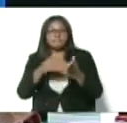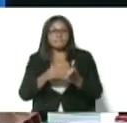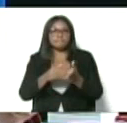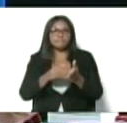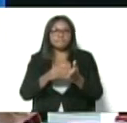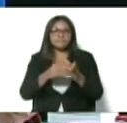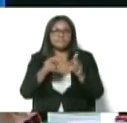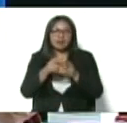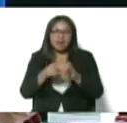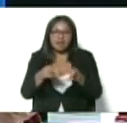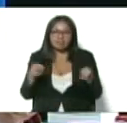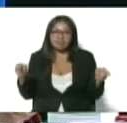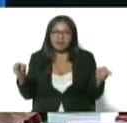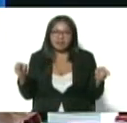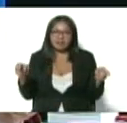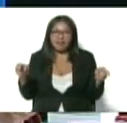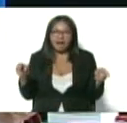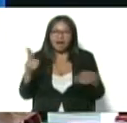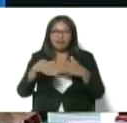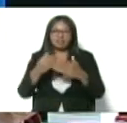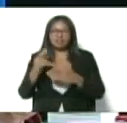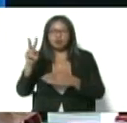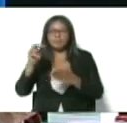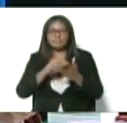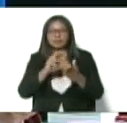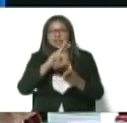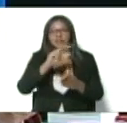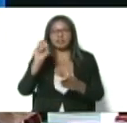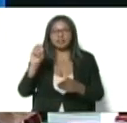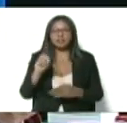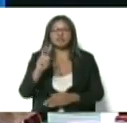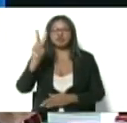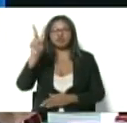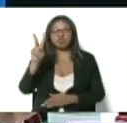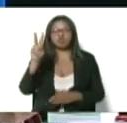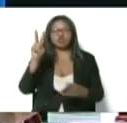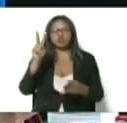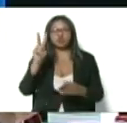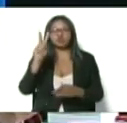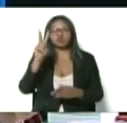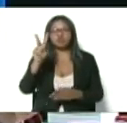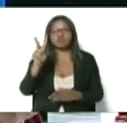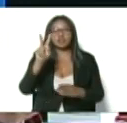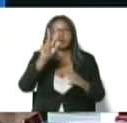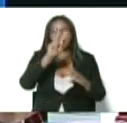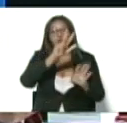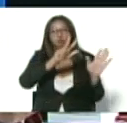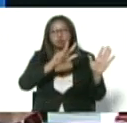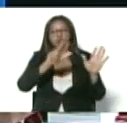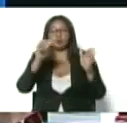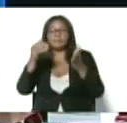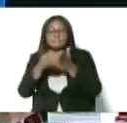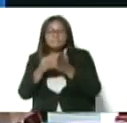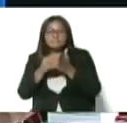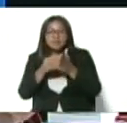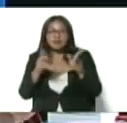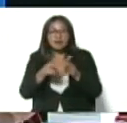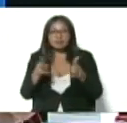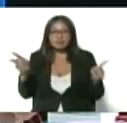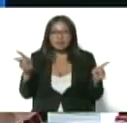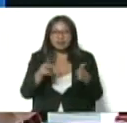y ya en el 2018 iban por 208 mil hectáreas y el cierre en el